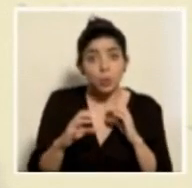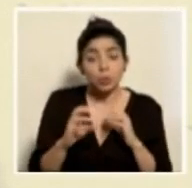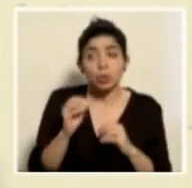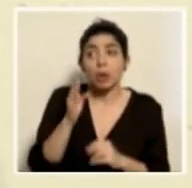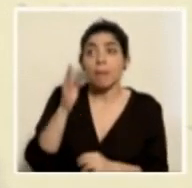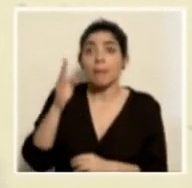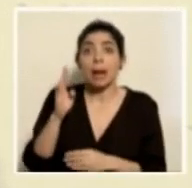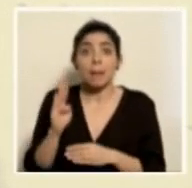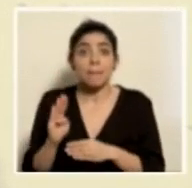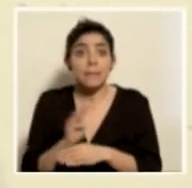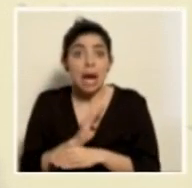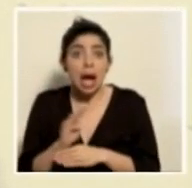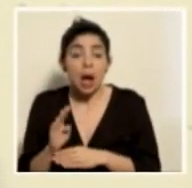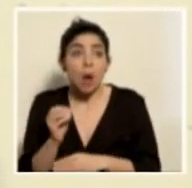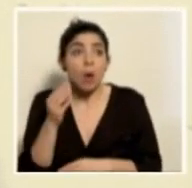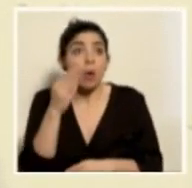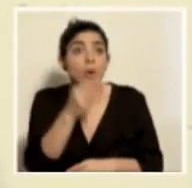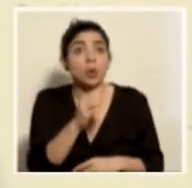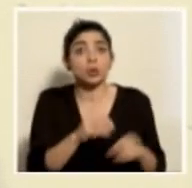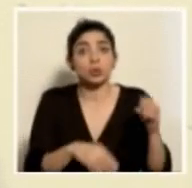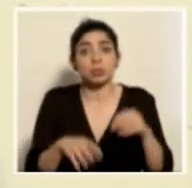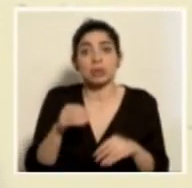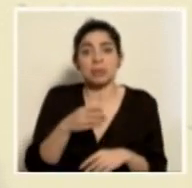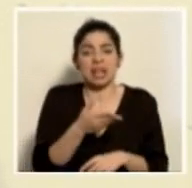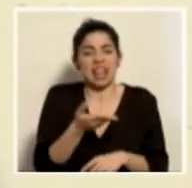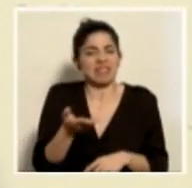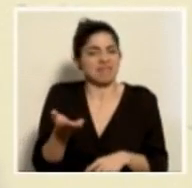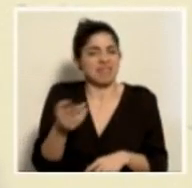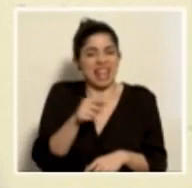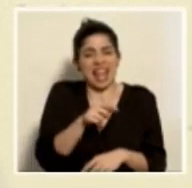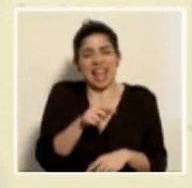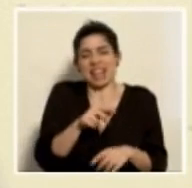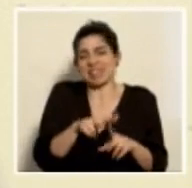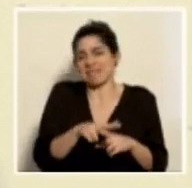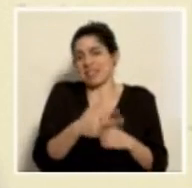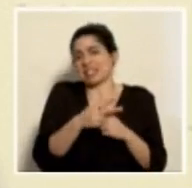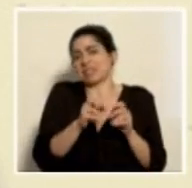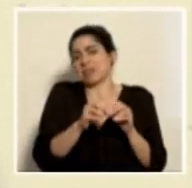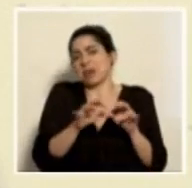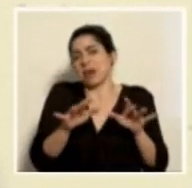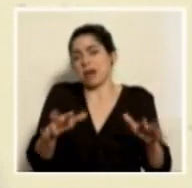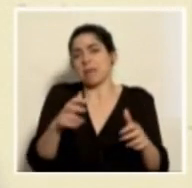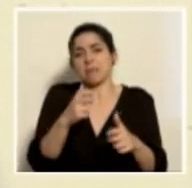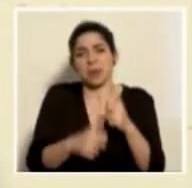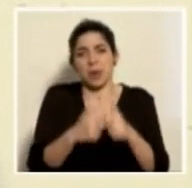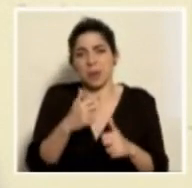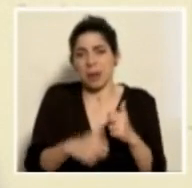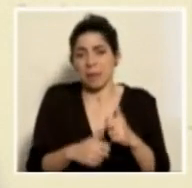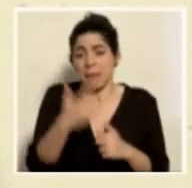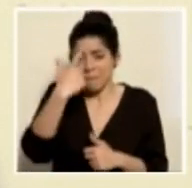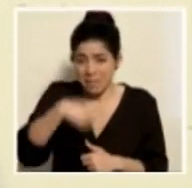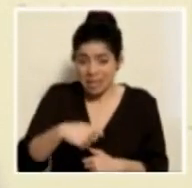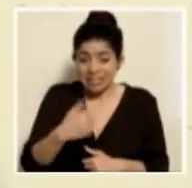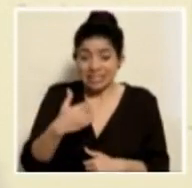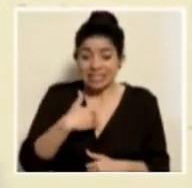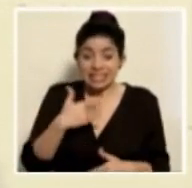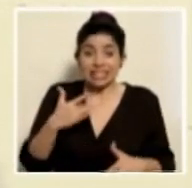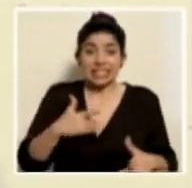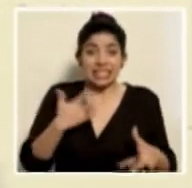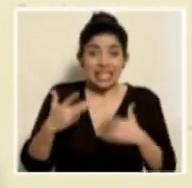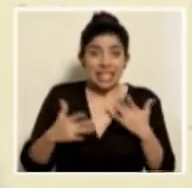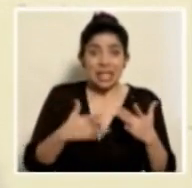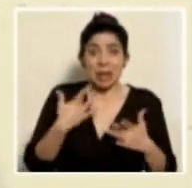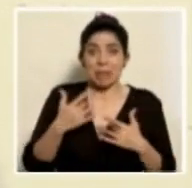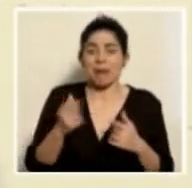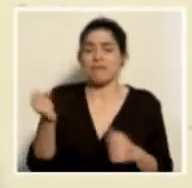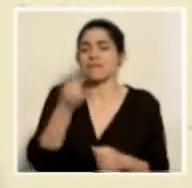banco, si se va a un supermercado, ahí es donde empezamos ya con más problemas. Porque las personas con síntomas son los que más